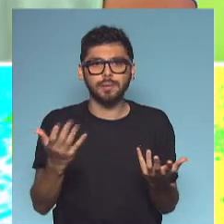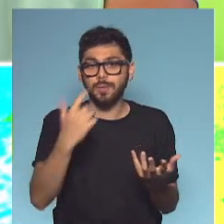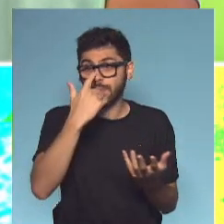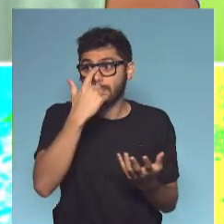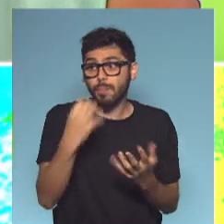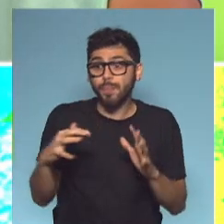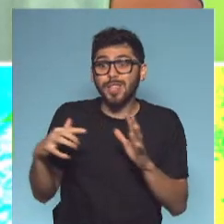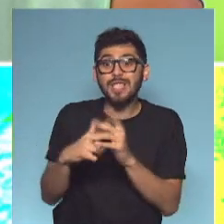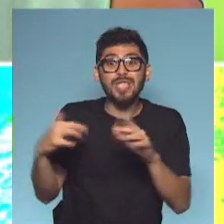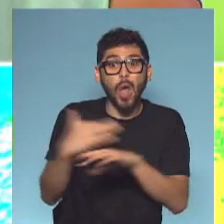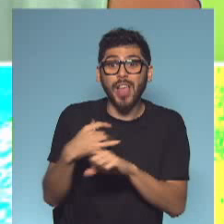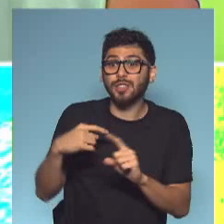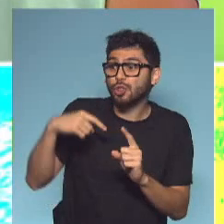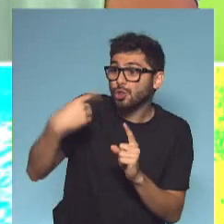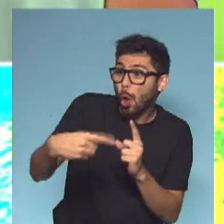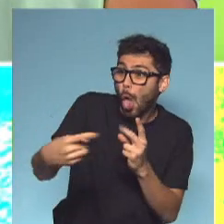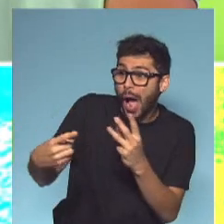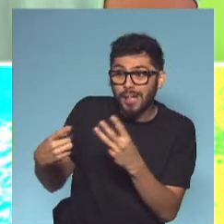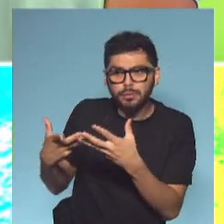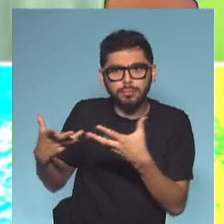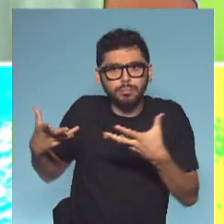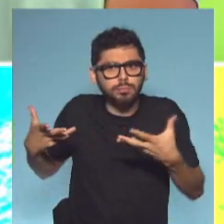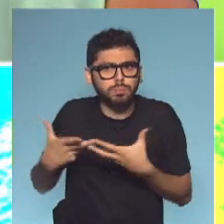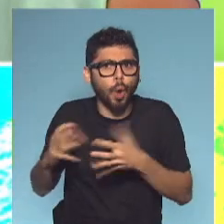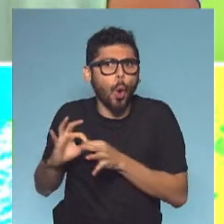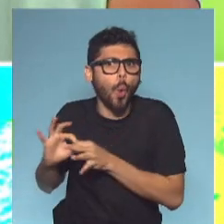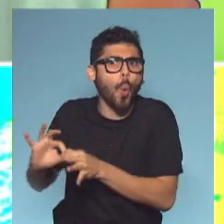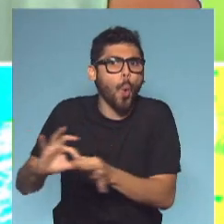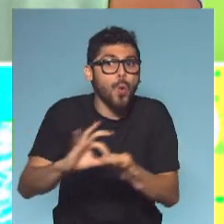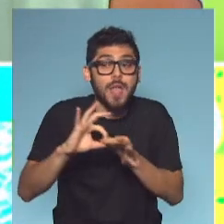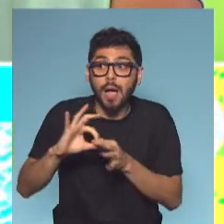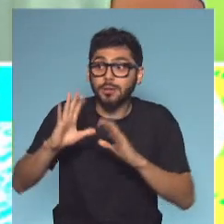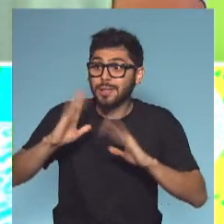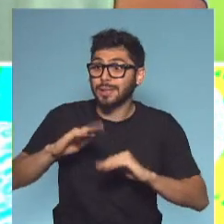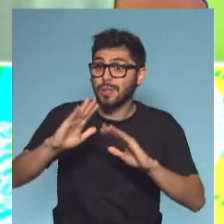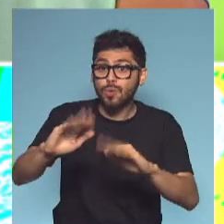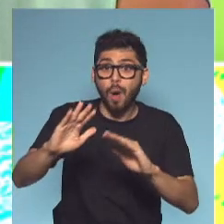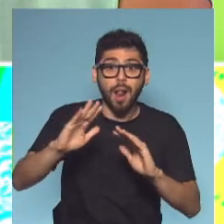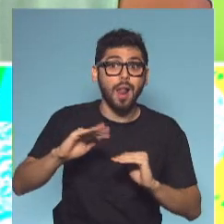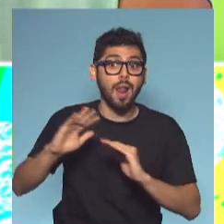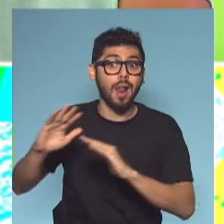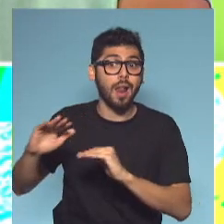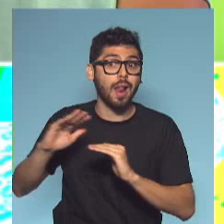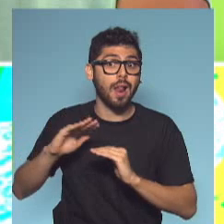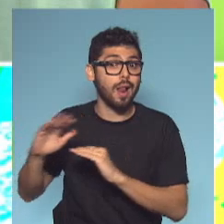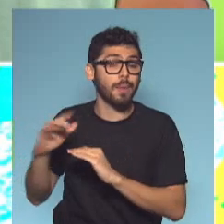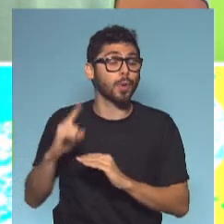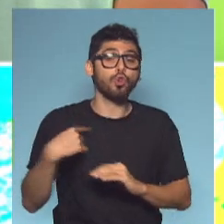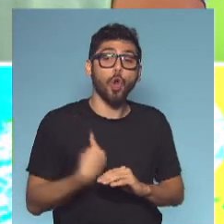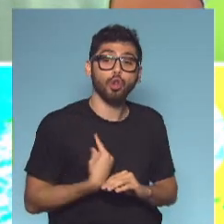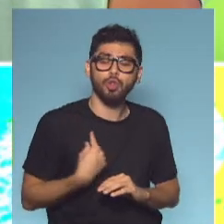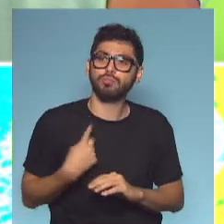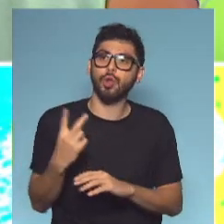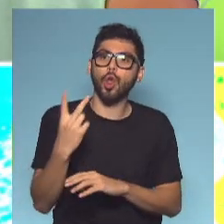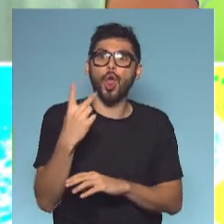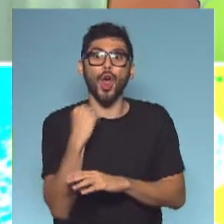todas las ciudades están como unidas y les está pasando lo mismo, solo que al comienzo nosotros llevamos como 2 días de